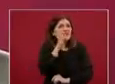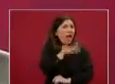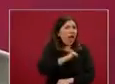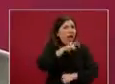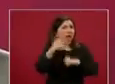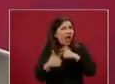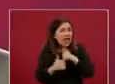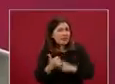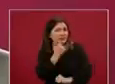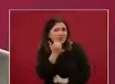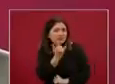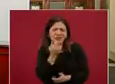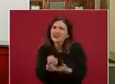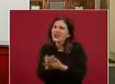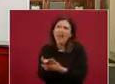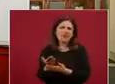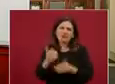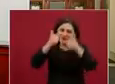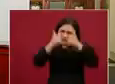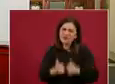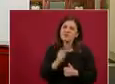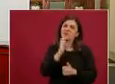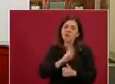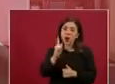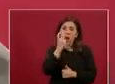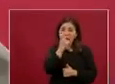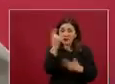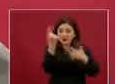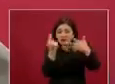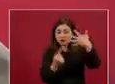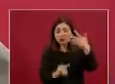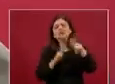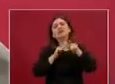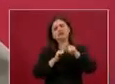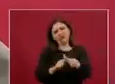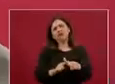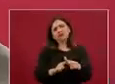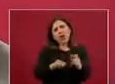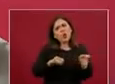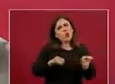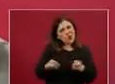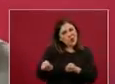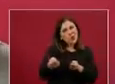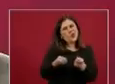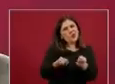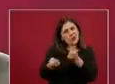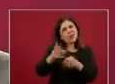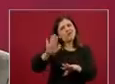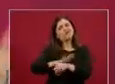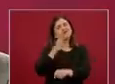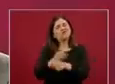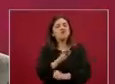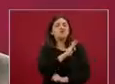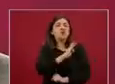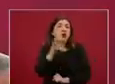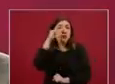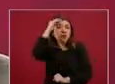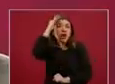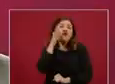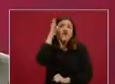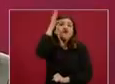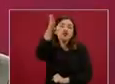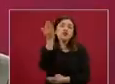tienen síntomas, salir lo menos posible. Con esto vamos a seguir teniendo esperanza y